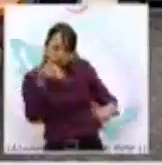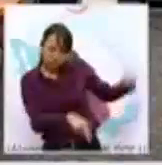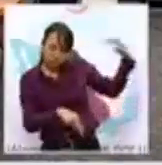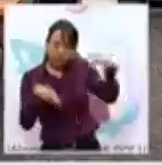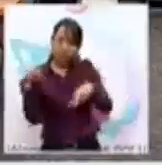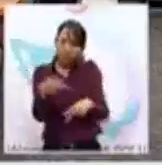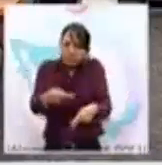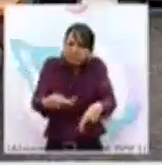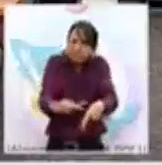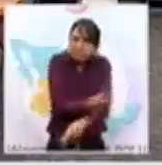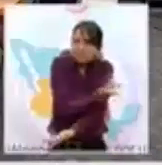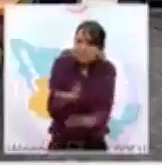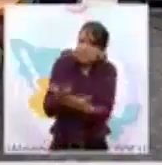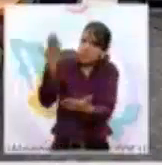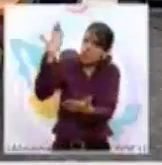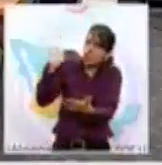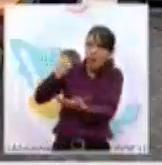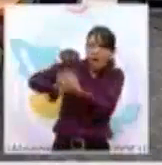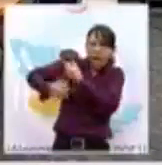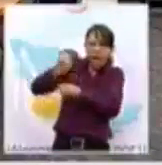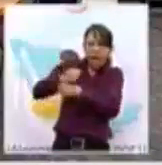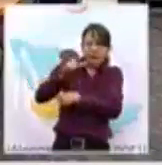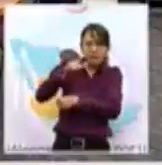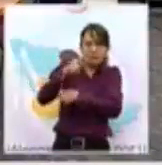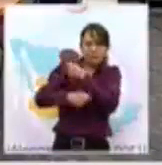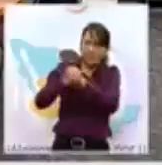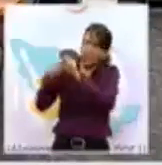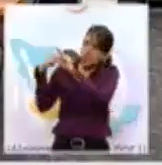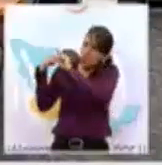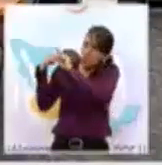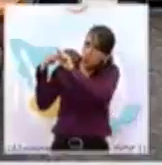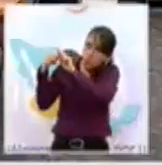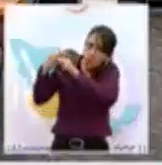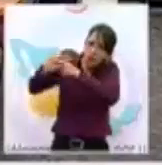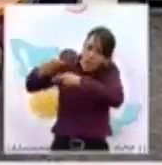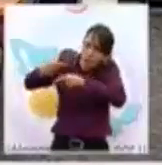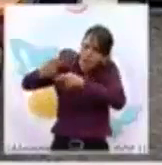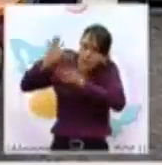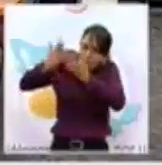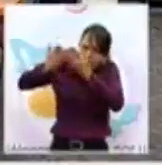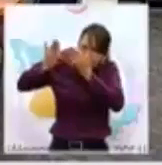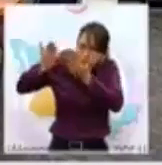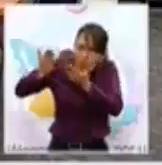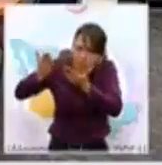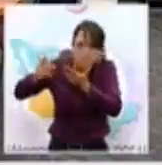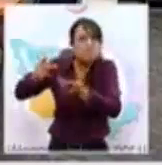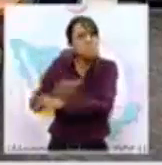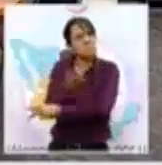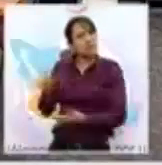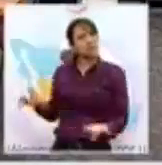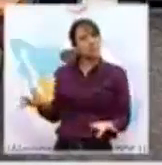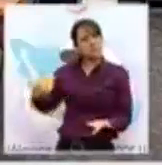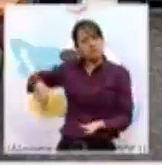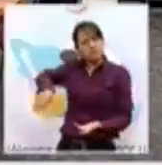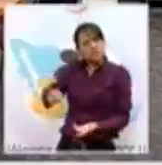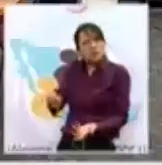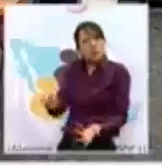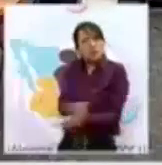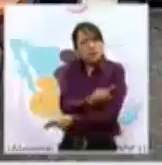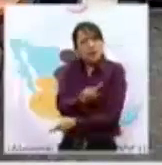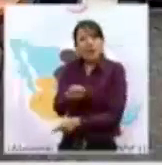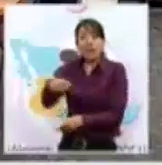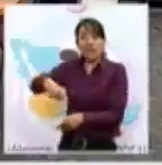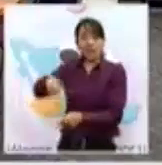que formaron en los últimos 17 años? Pues se quedaba directamente ahí, y hay estudios que dicen que los que mejoraban precisamente son los que se iban a